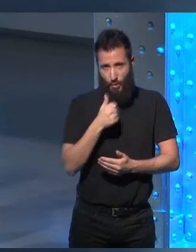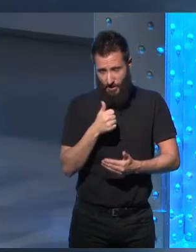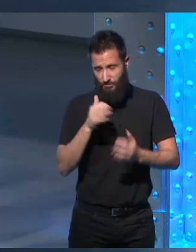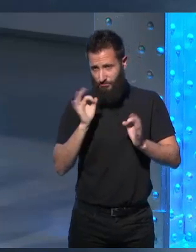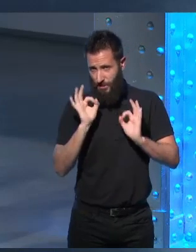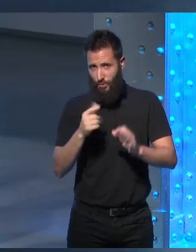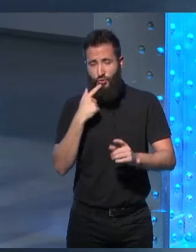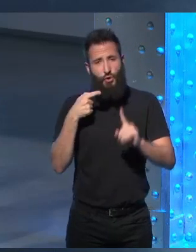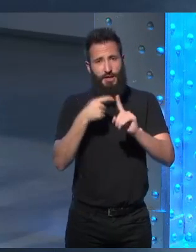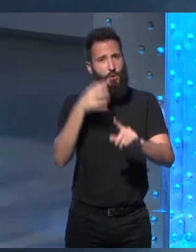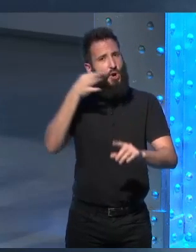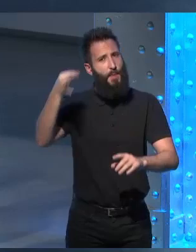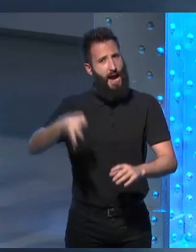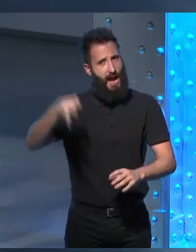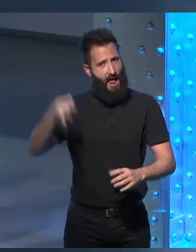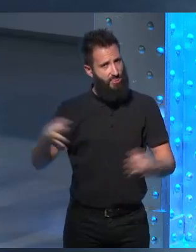de autenticidad y